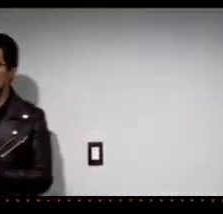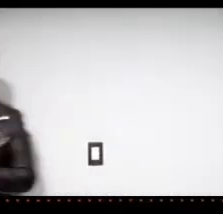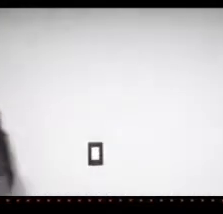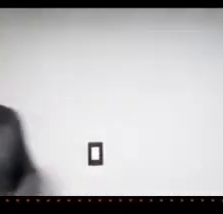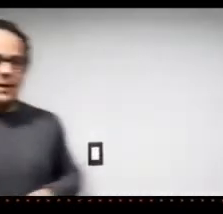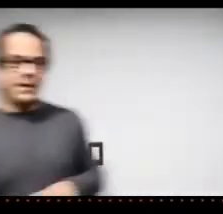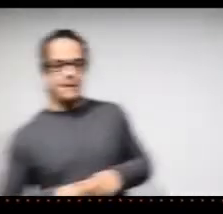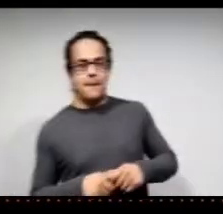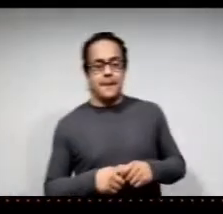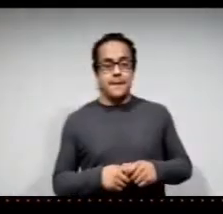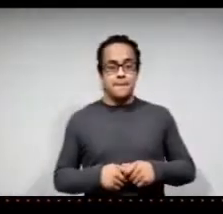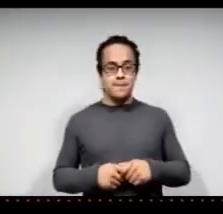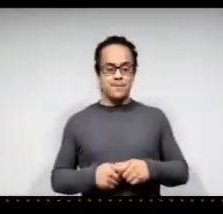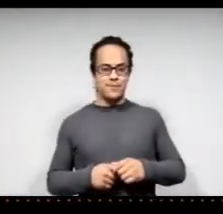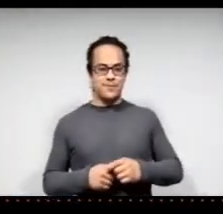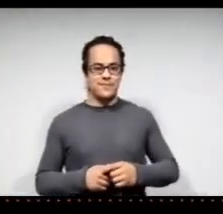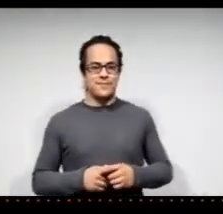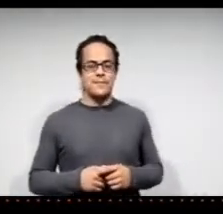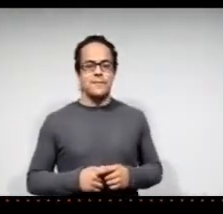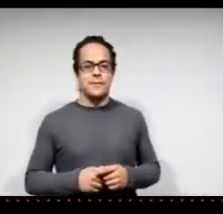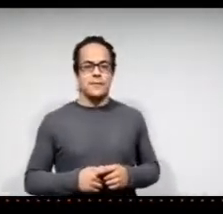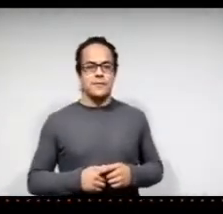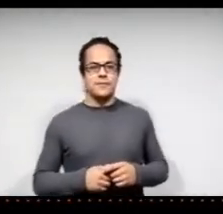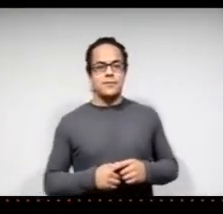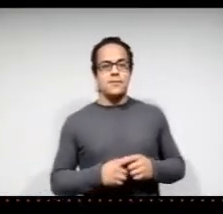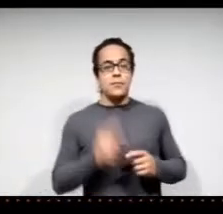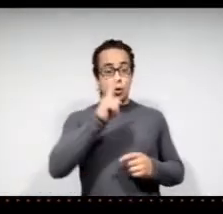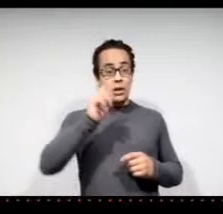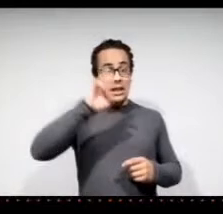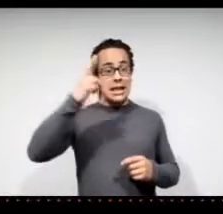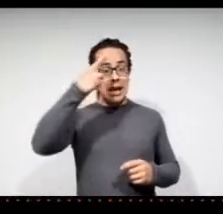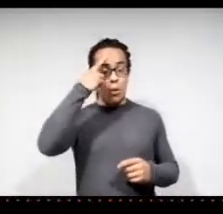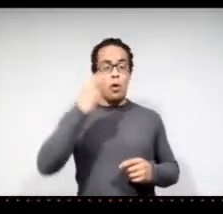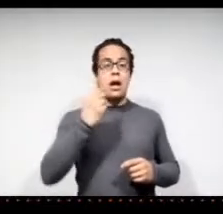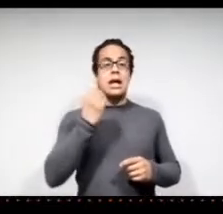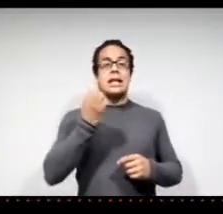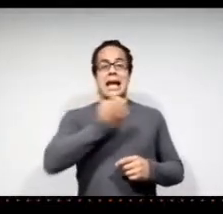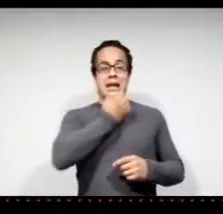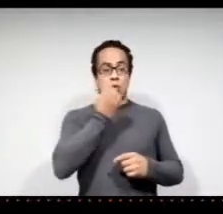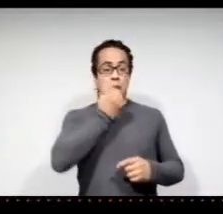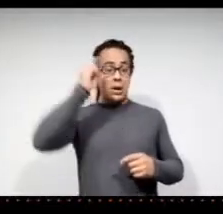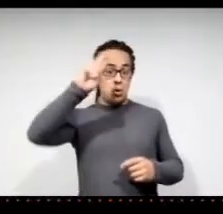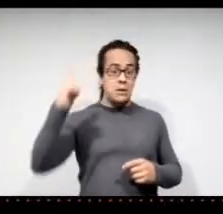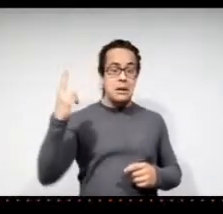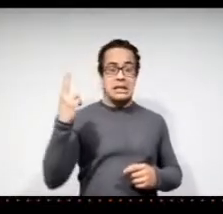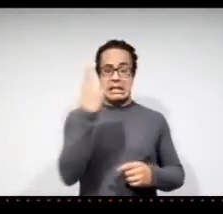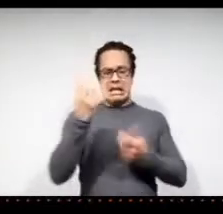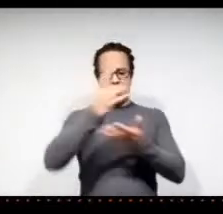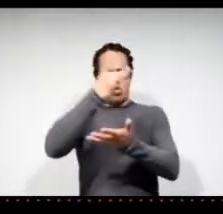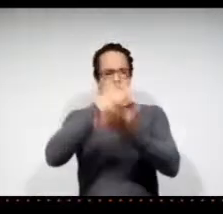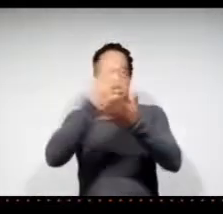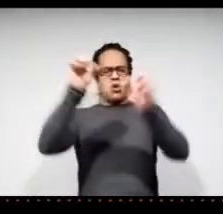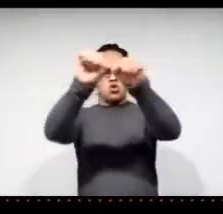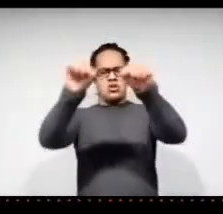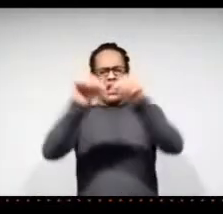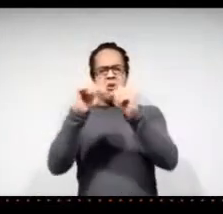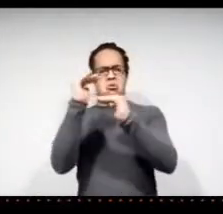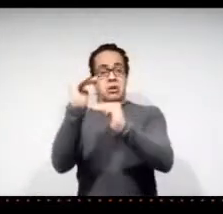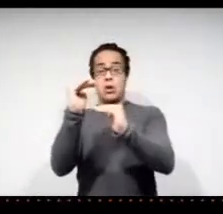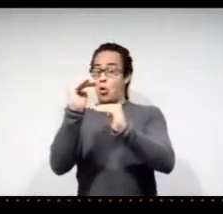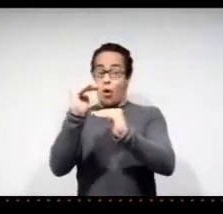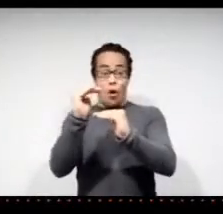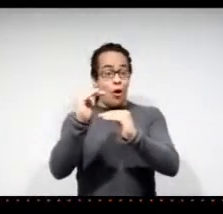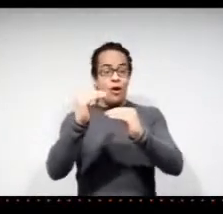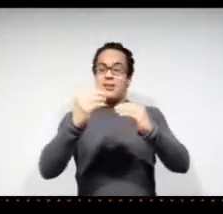que la educación universitaria es mucho más que lo que pasa en las aulas, ¿no? Y entonces, movernos en línea no es solo